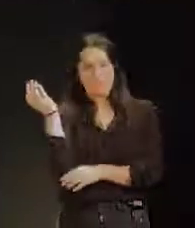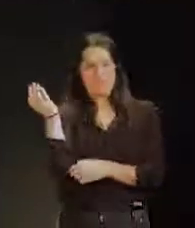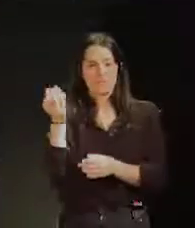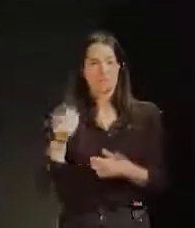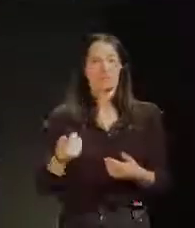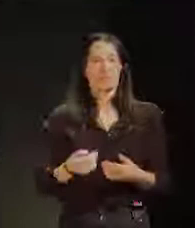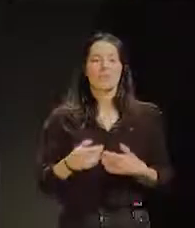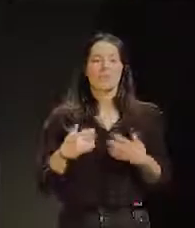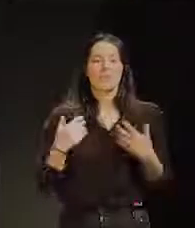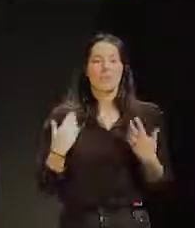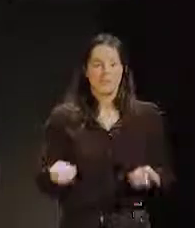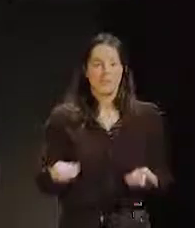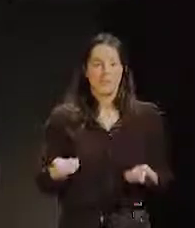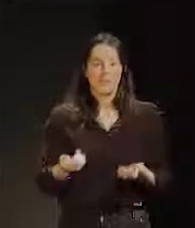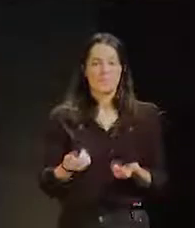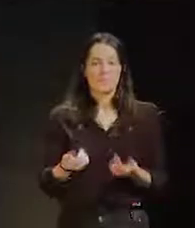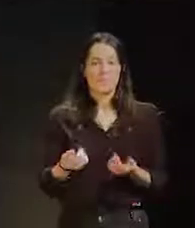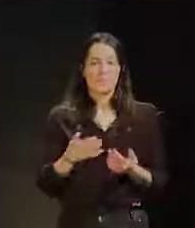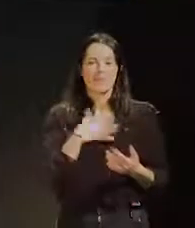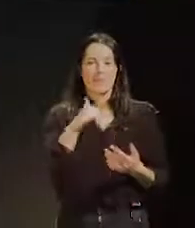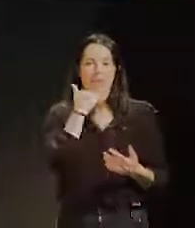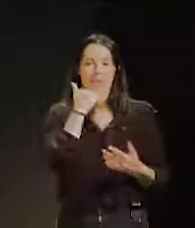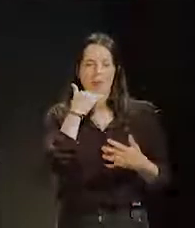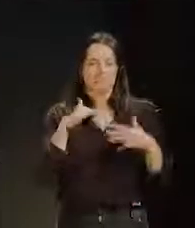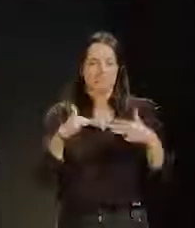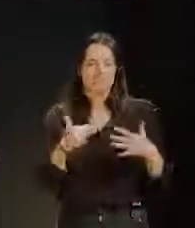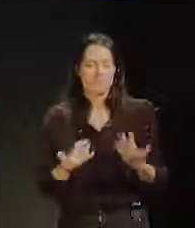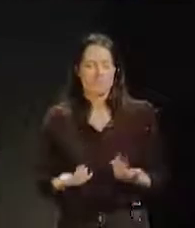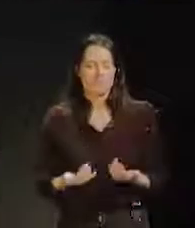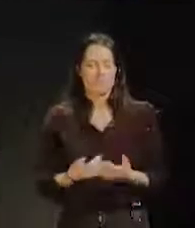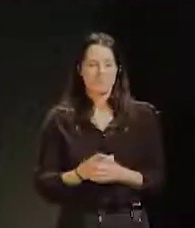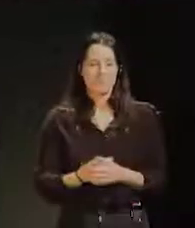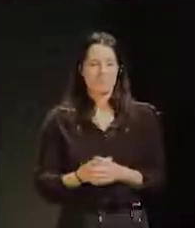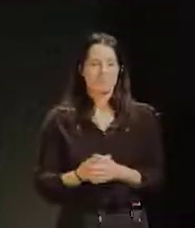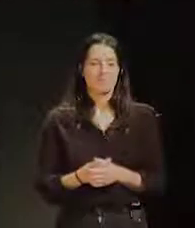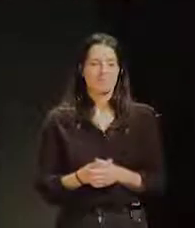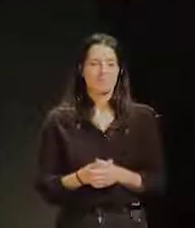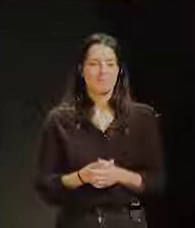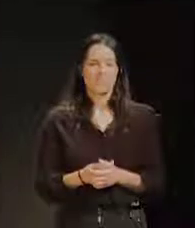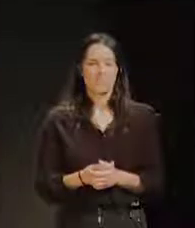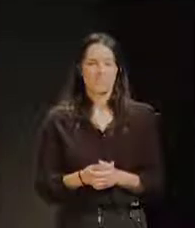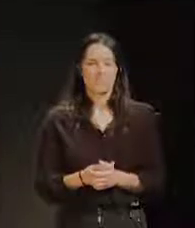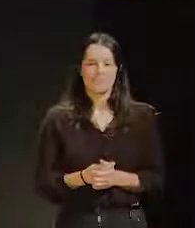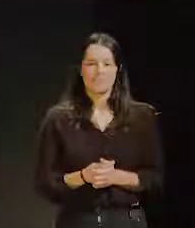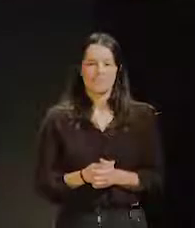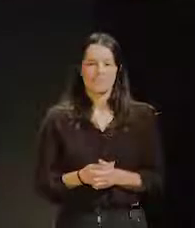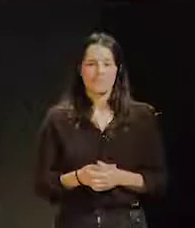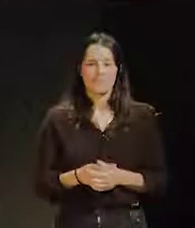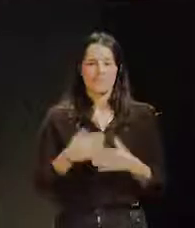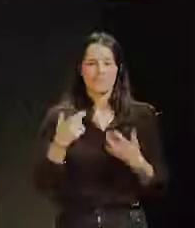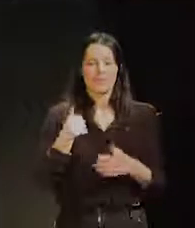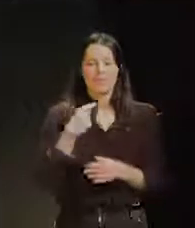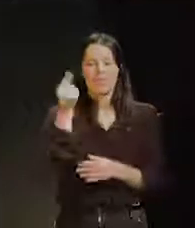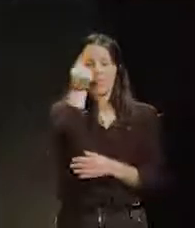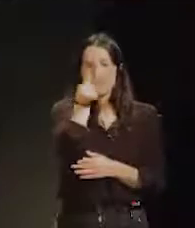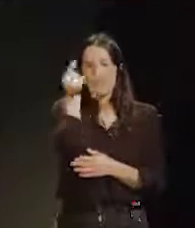para coro, para hacerse cantante. Y yo lo miraba y